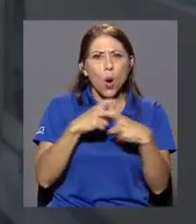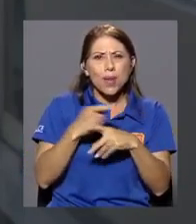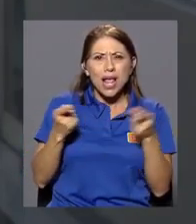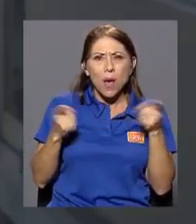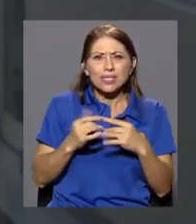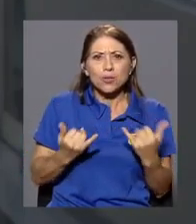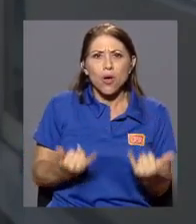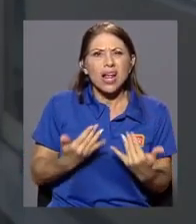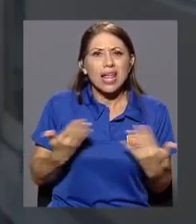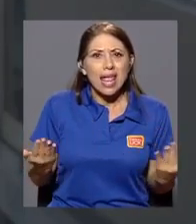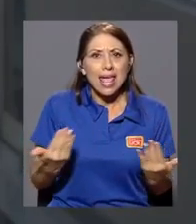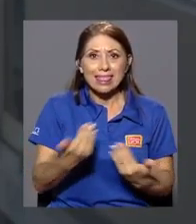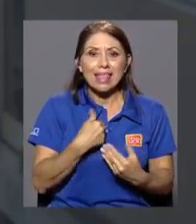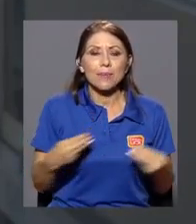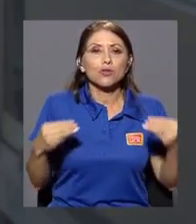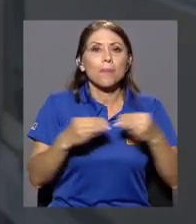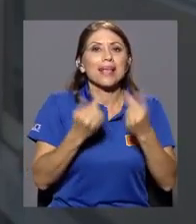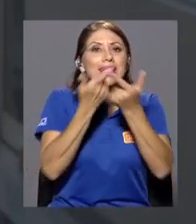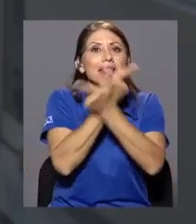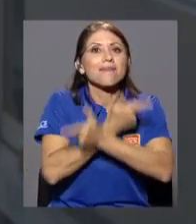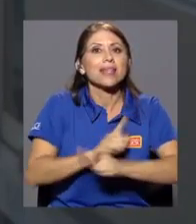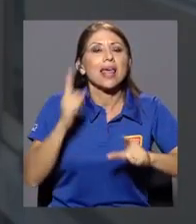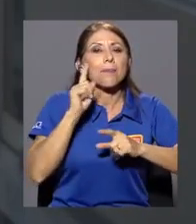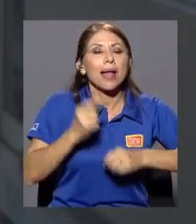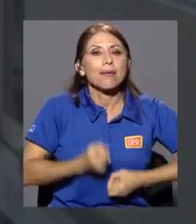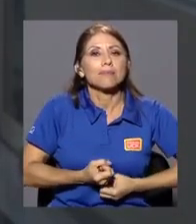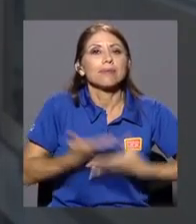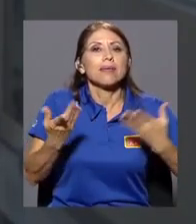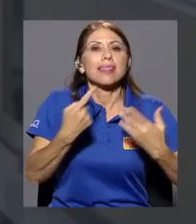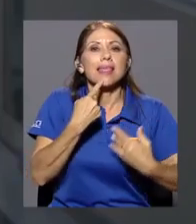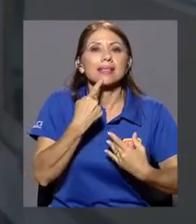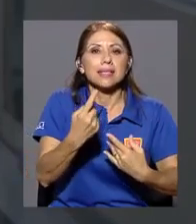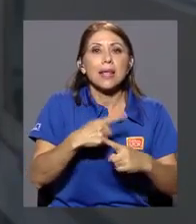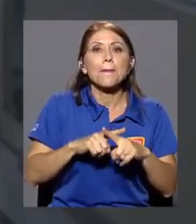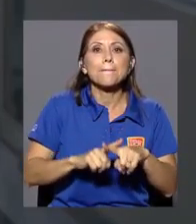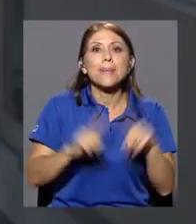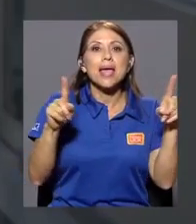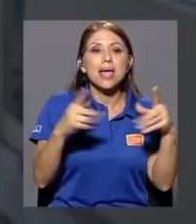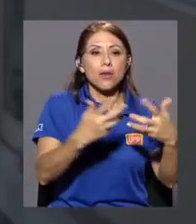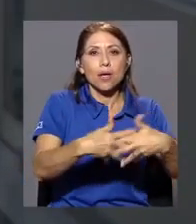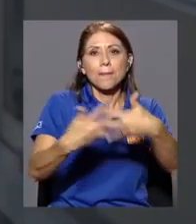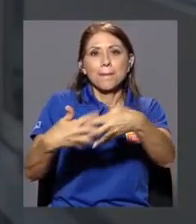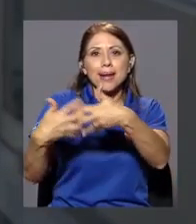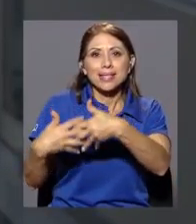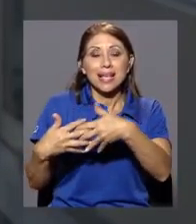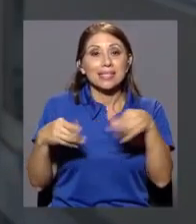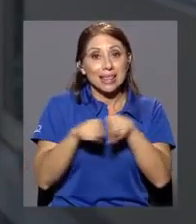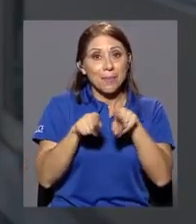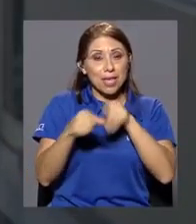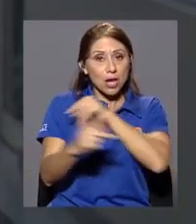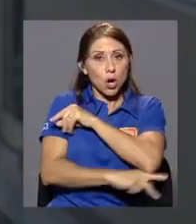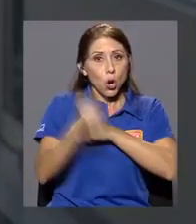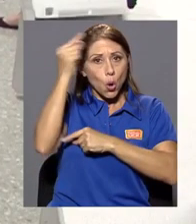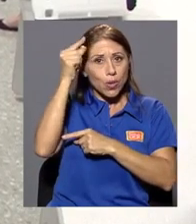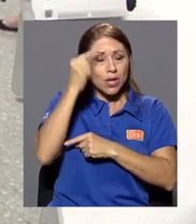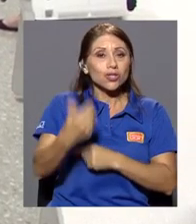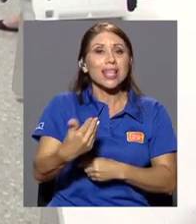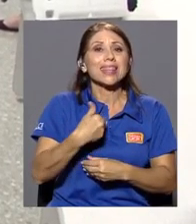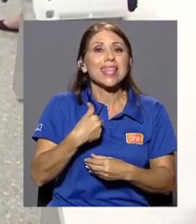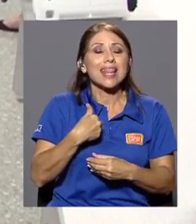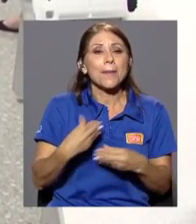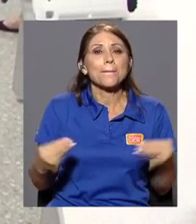tenemos mayor libertad para decir, pero también las empresas y los gobiernos tienen mayor libertad para usar